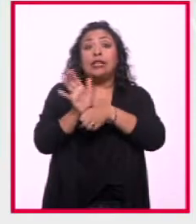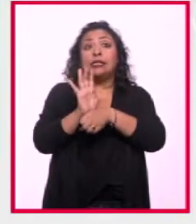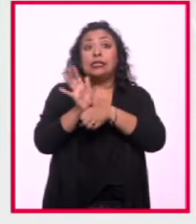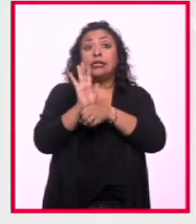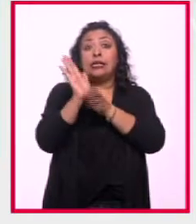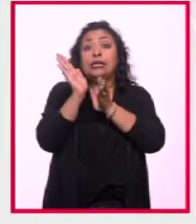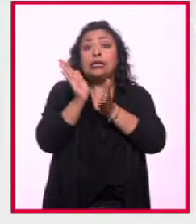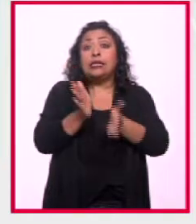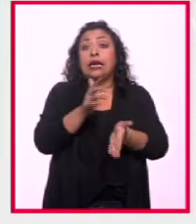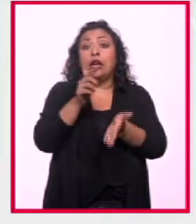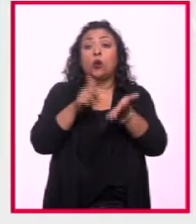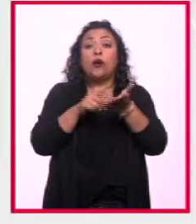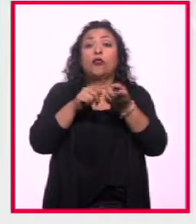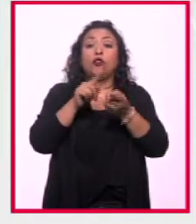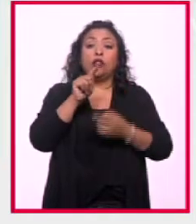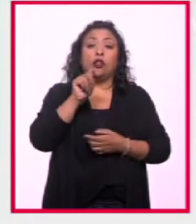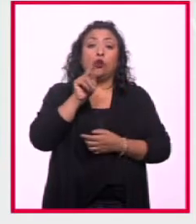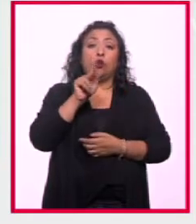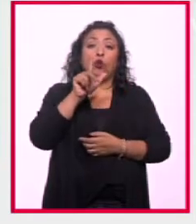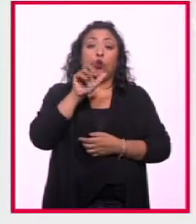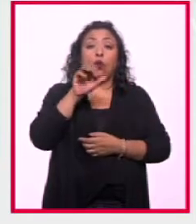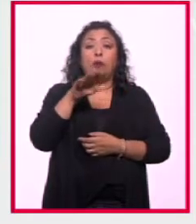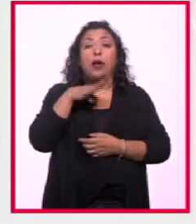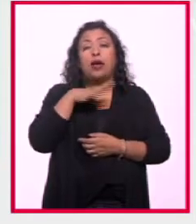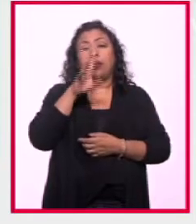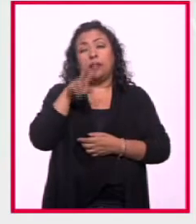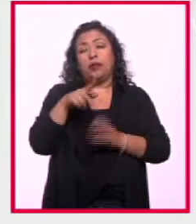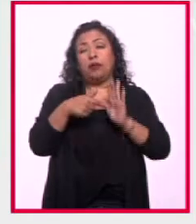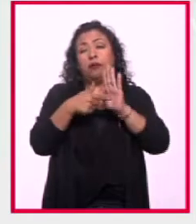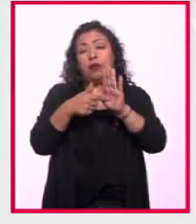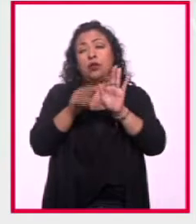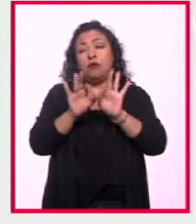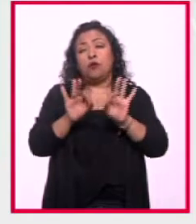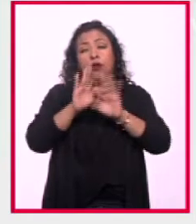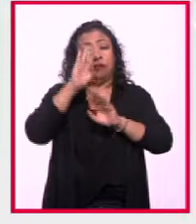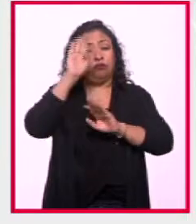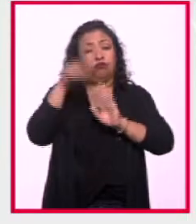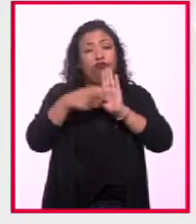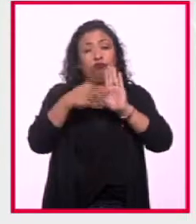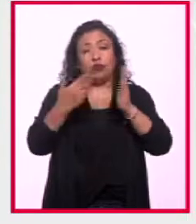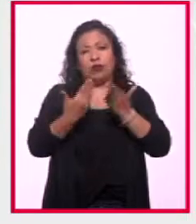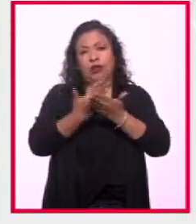llega a tulum con una amplia exhibición del talento nacional